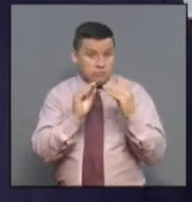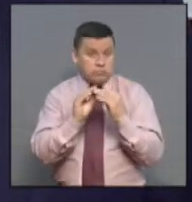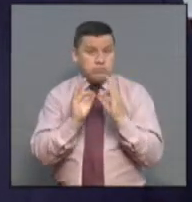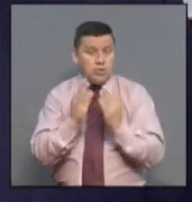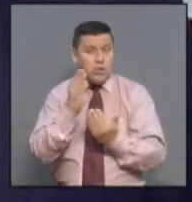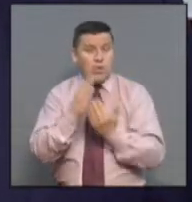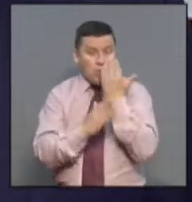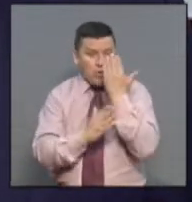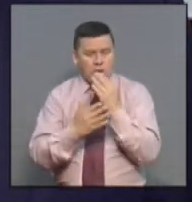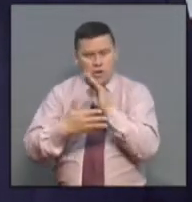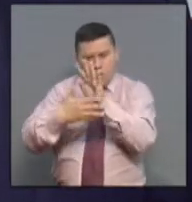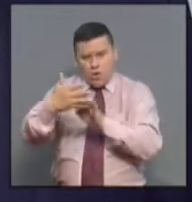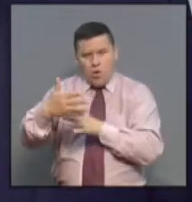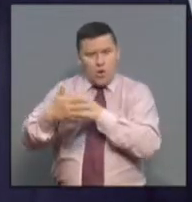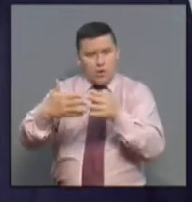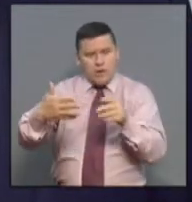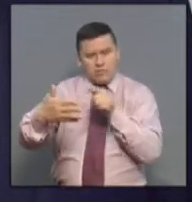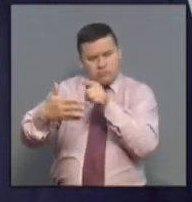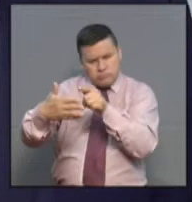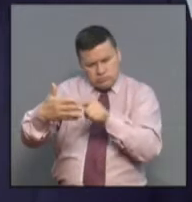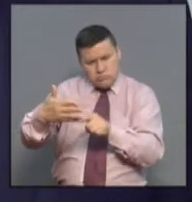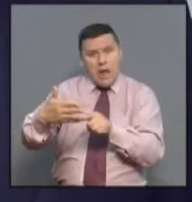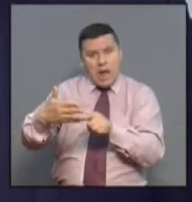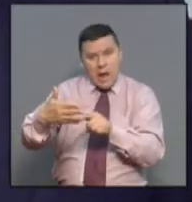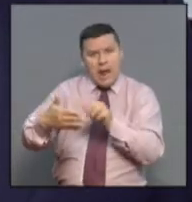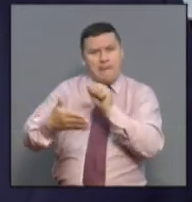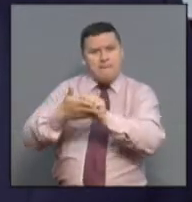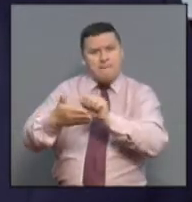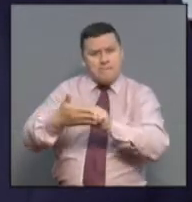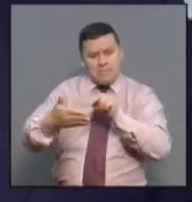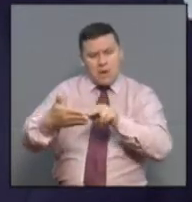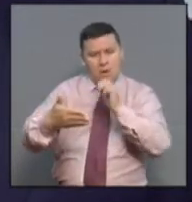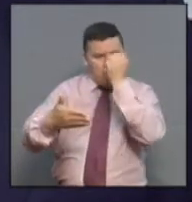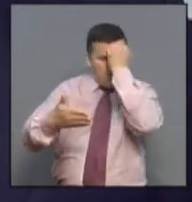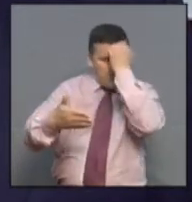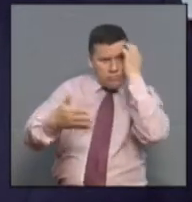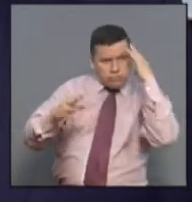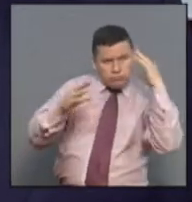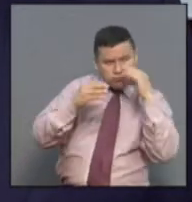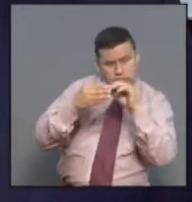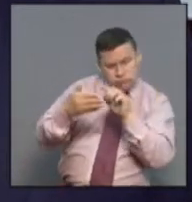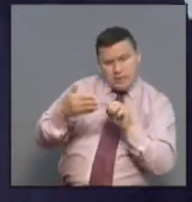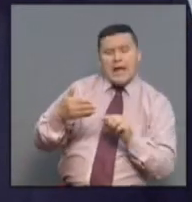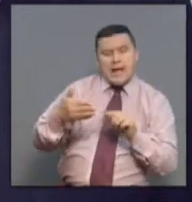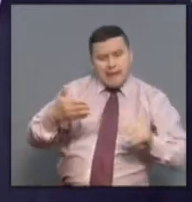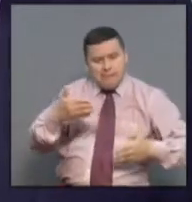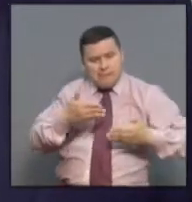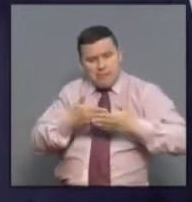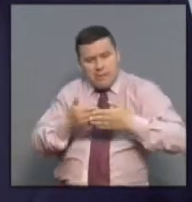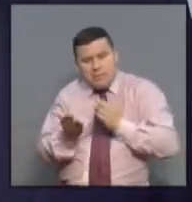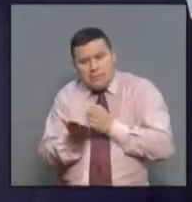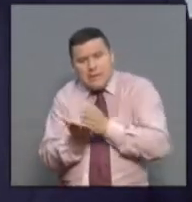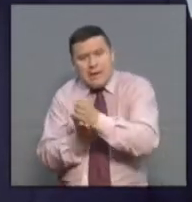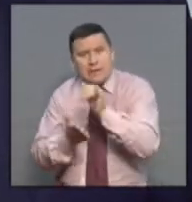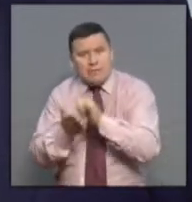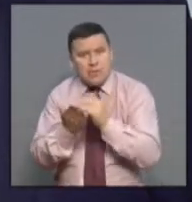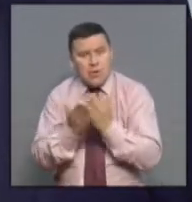una nueva malla curricular donde nos hemos identificado, donde los profesores han podido aportar